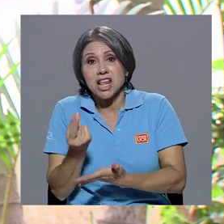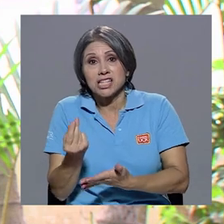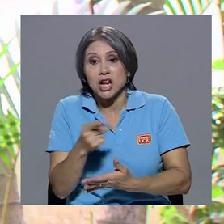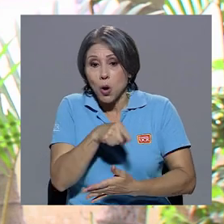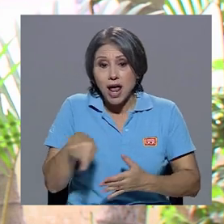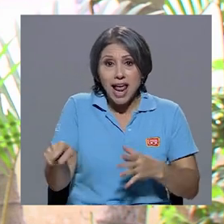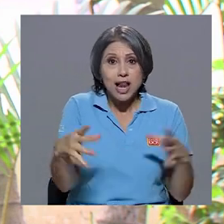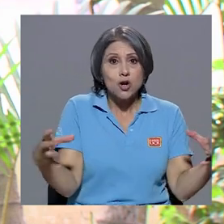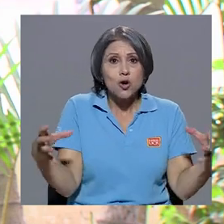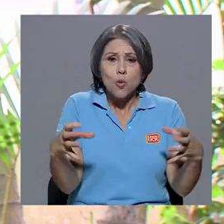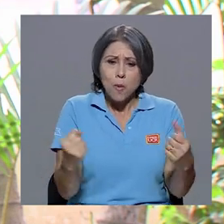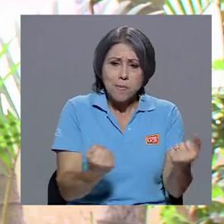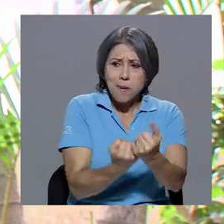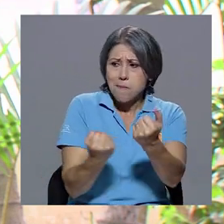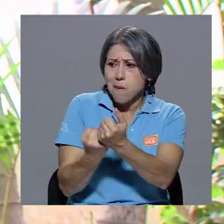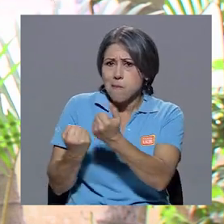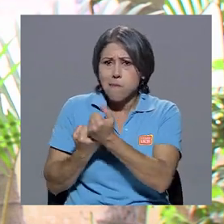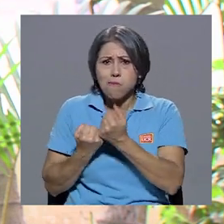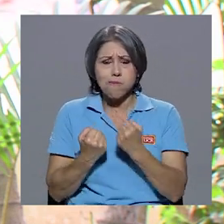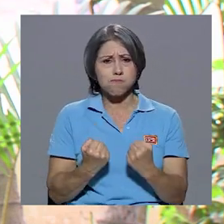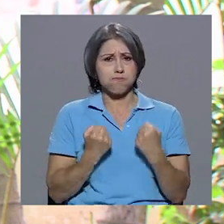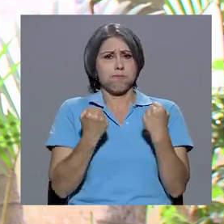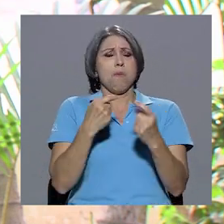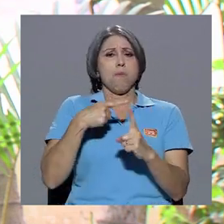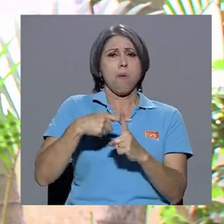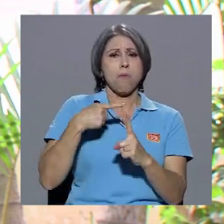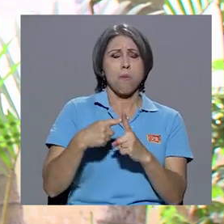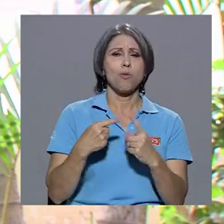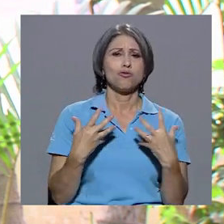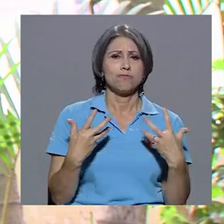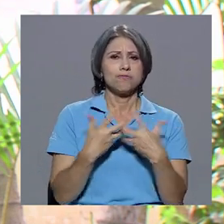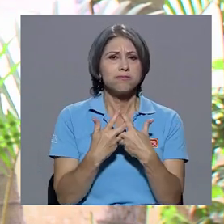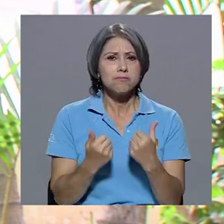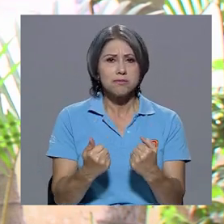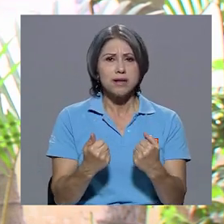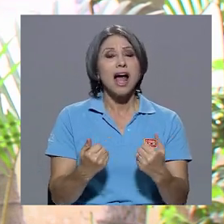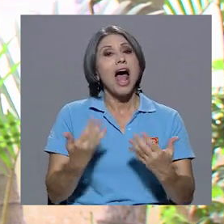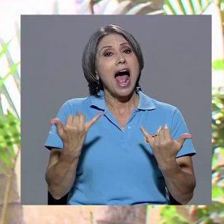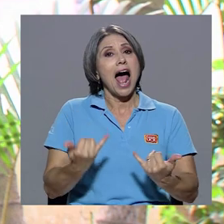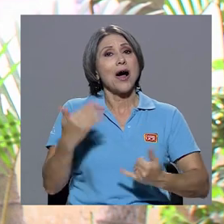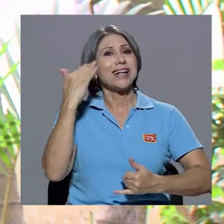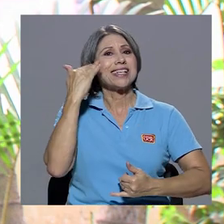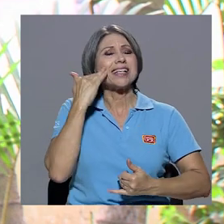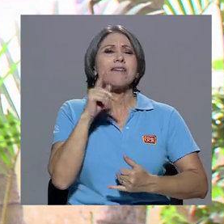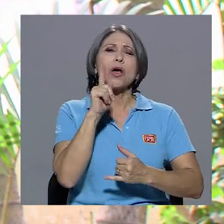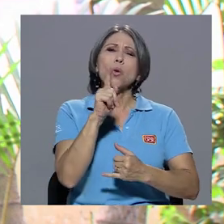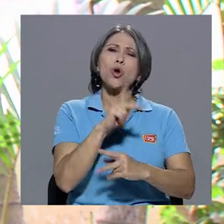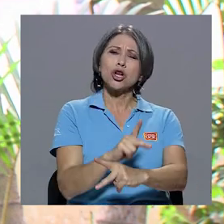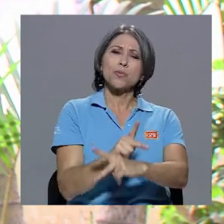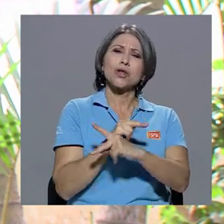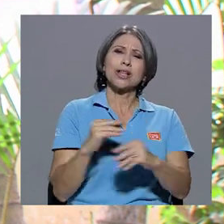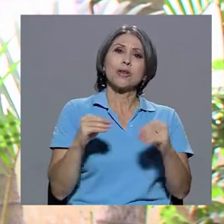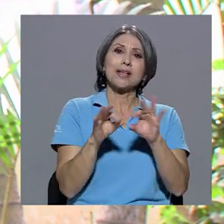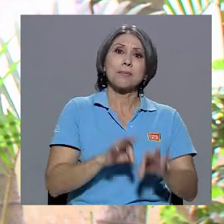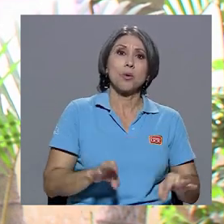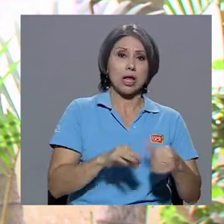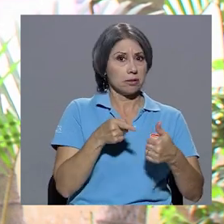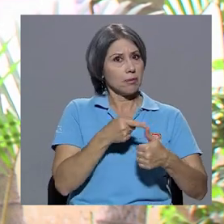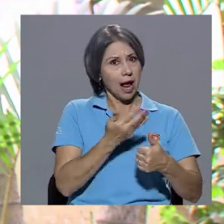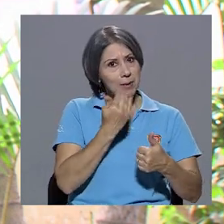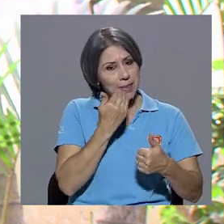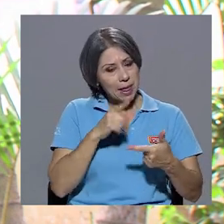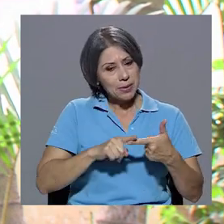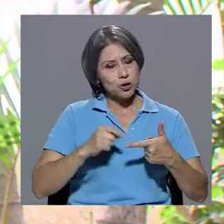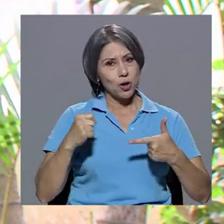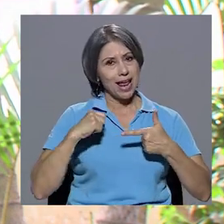mismas como grupo se sustentan y se soportan. Y eso genera demasiada contención. Hoy en día se sabe que uno de los factores protectores más importantes, además de la